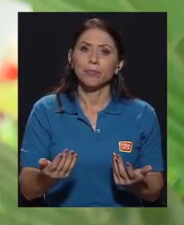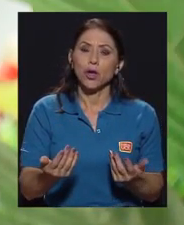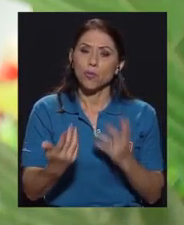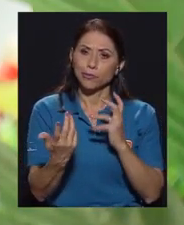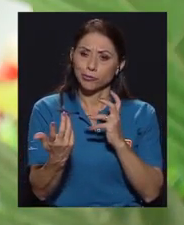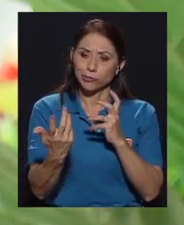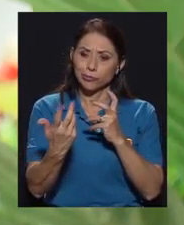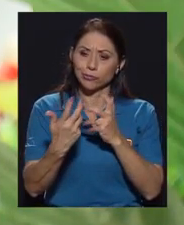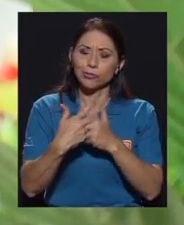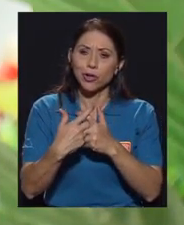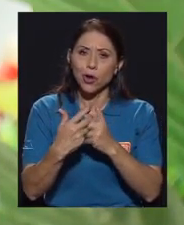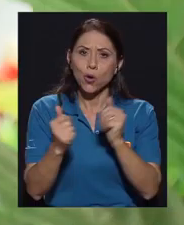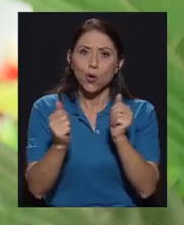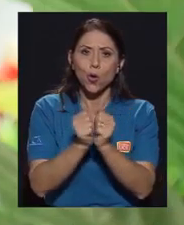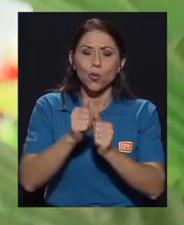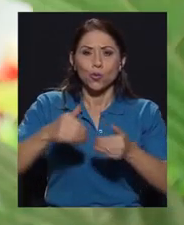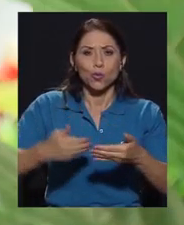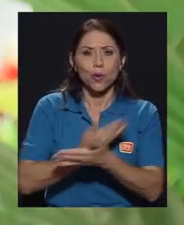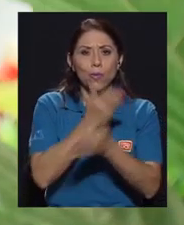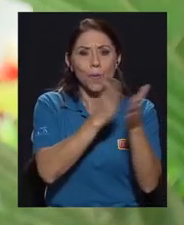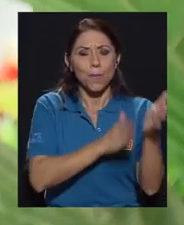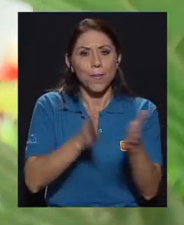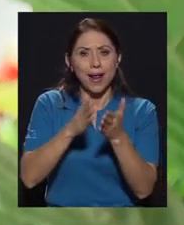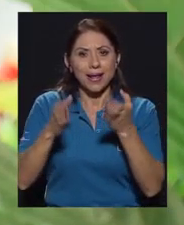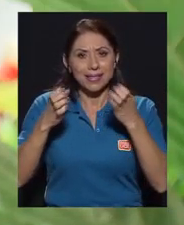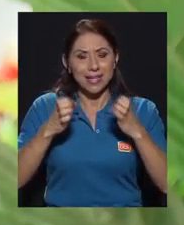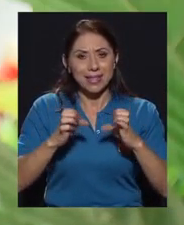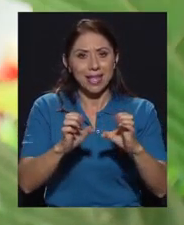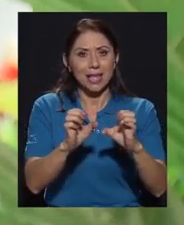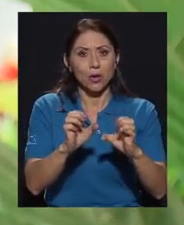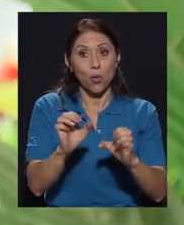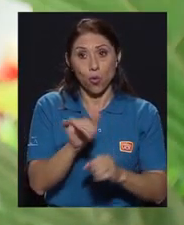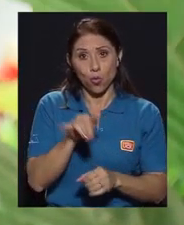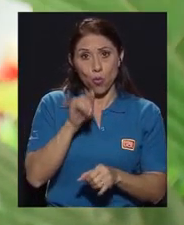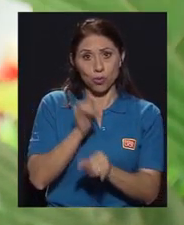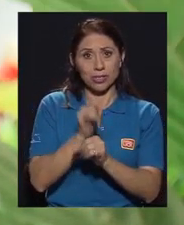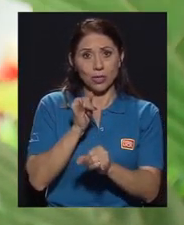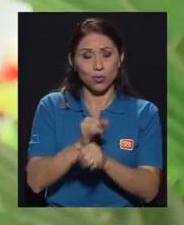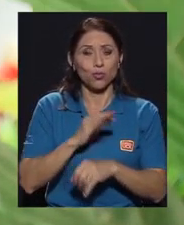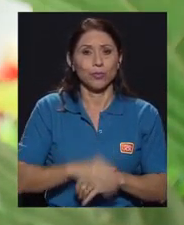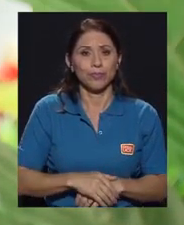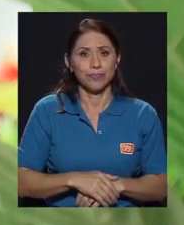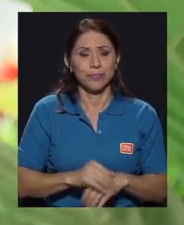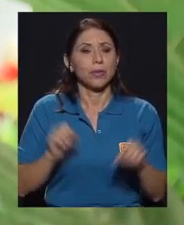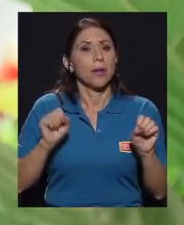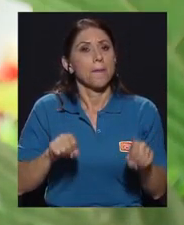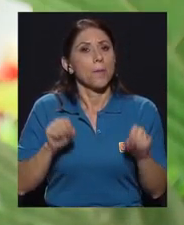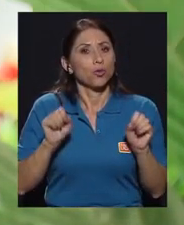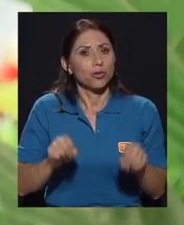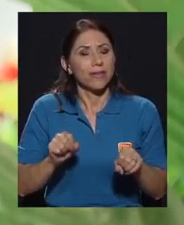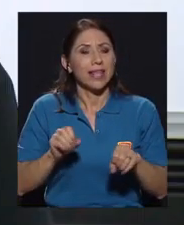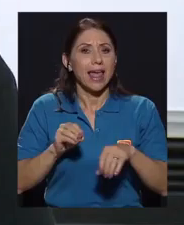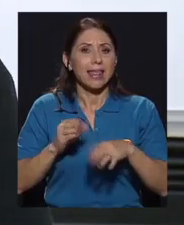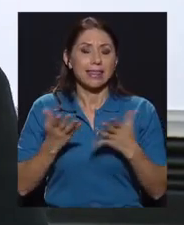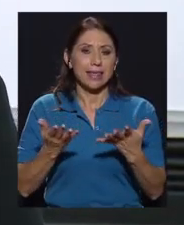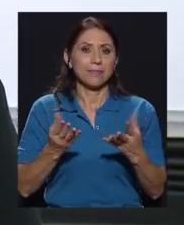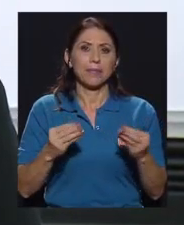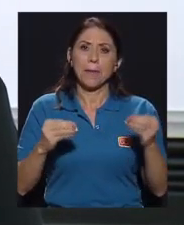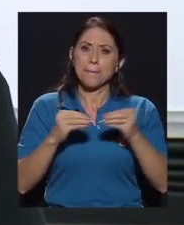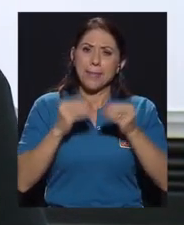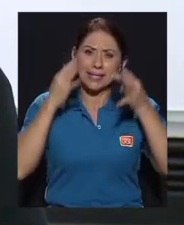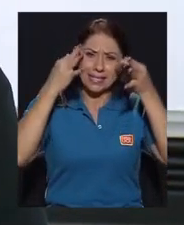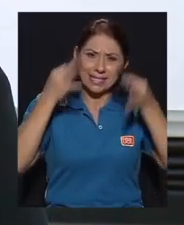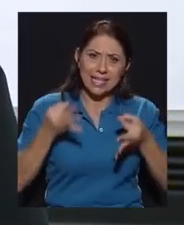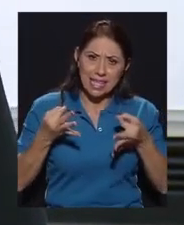justamente coincide con nuestro nuevo plan estratégico como instituto. La posibilidad de incidir de forma